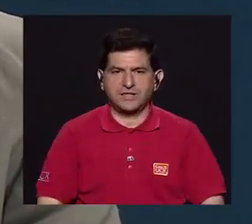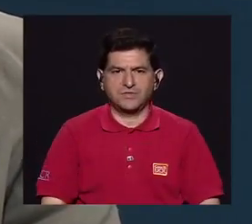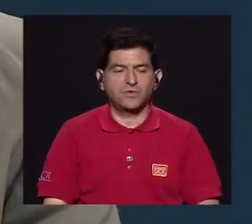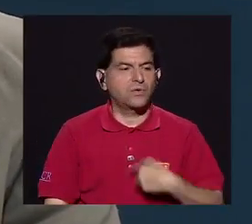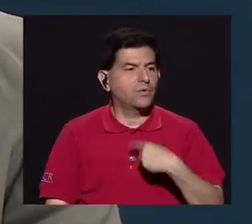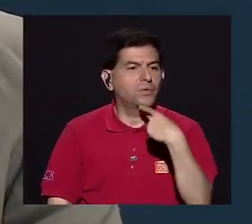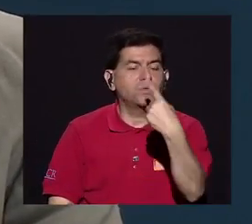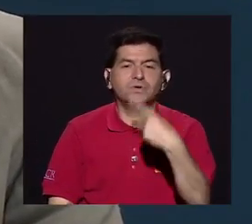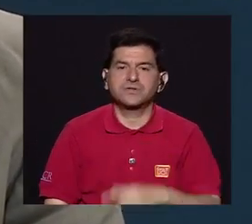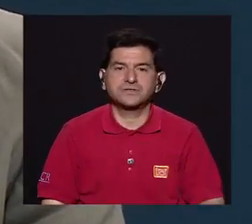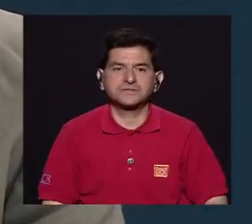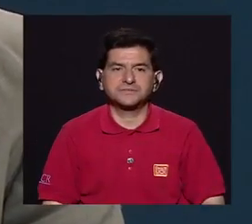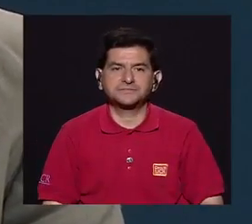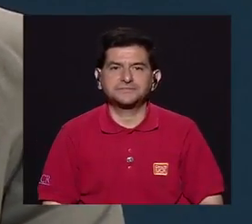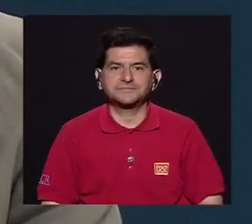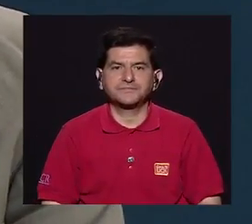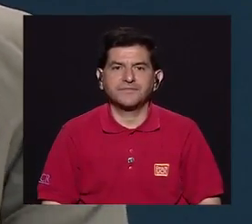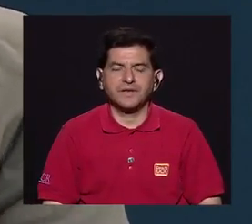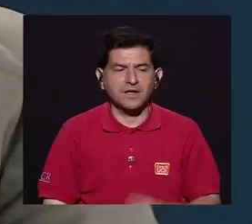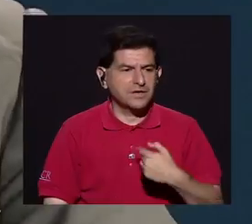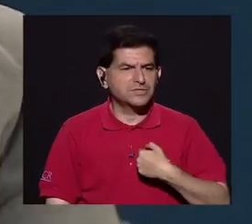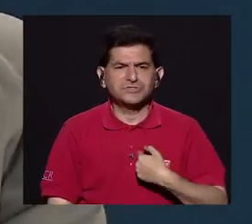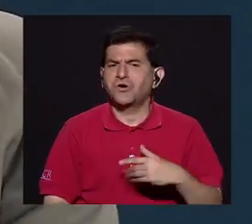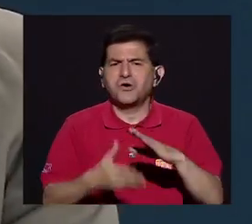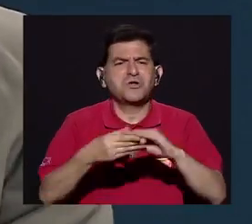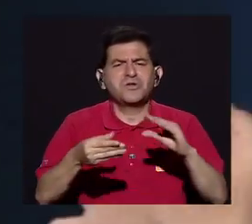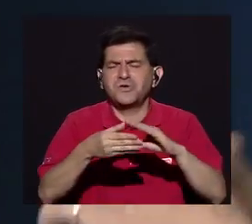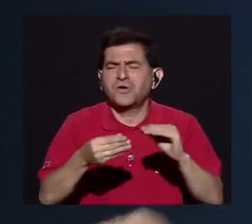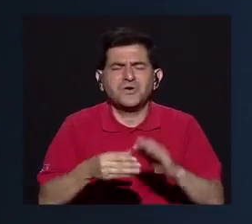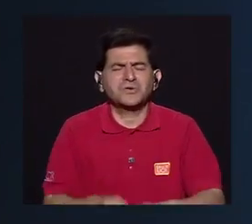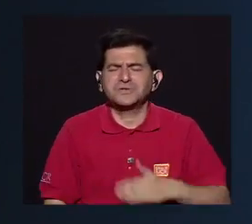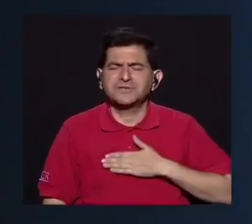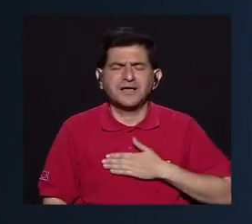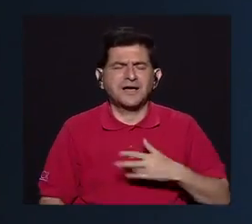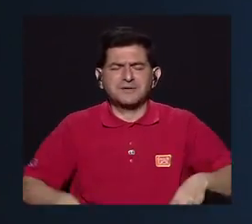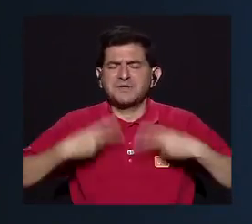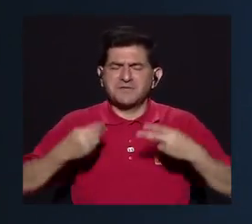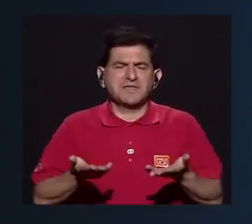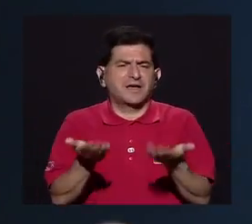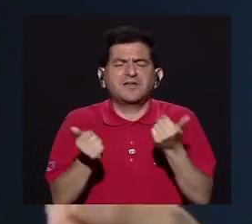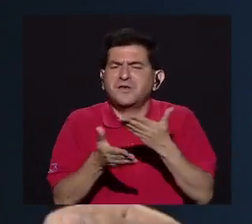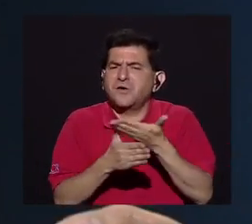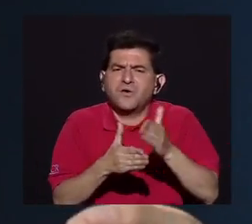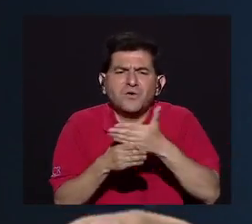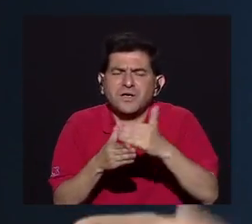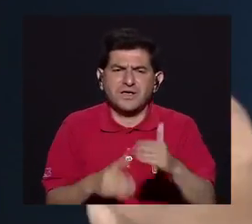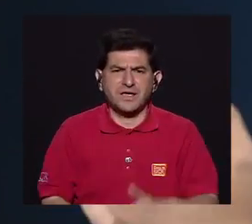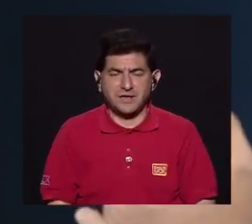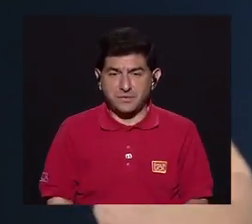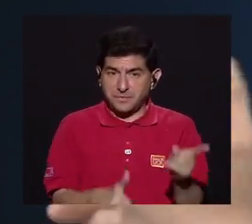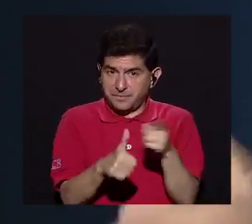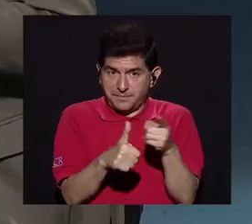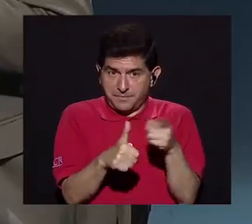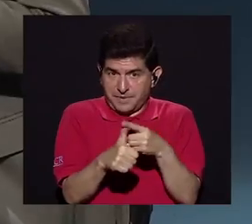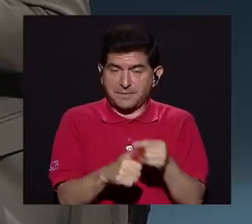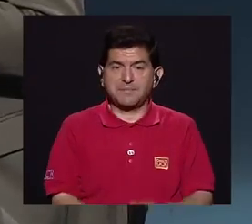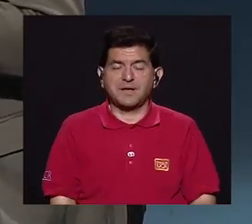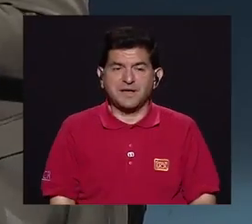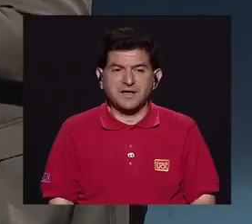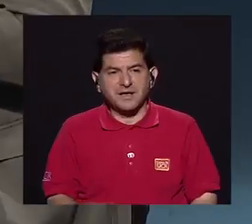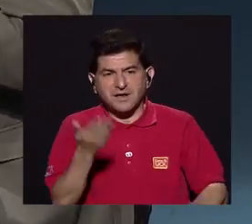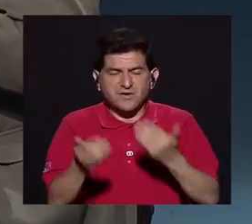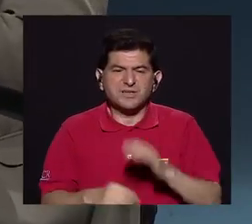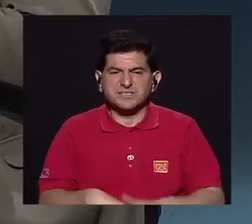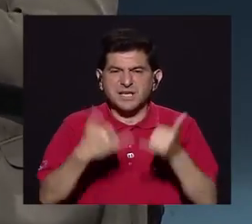es que uno dice, no voy a contar mi idea, no la quiero compartir. Sí. ¿Por qué? Porque primero, se